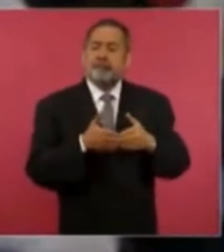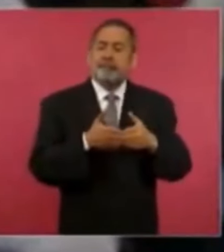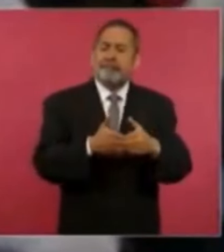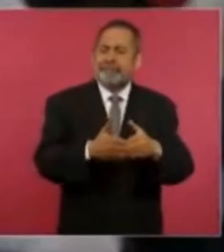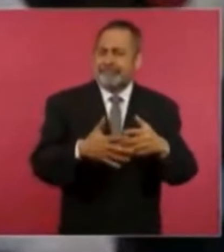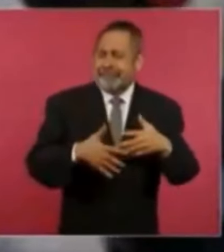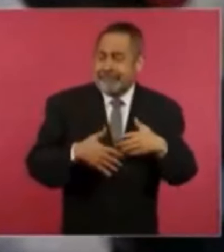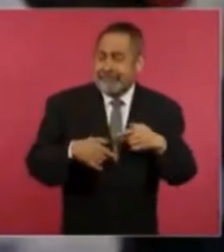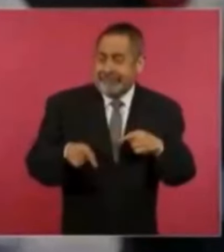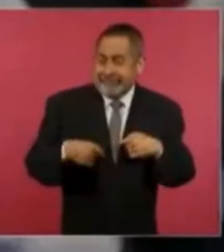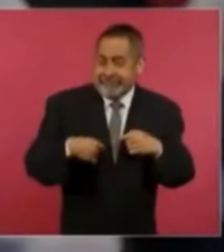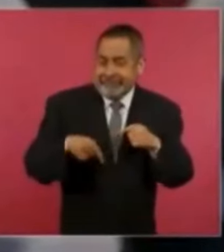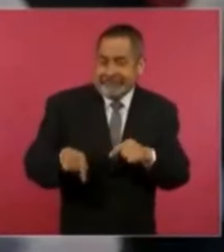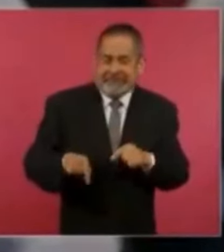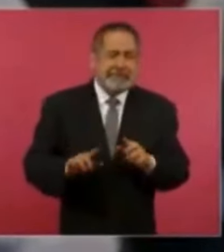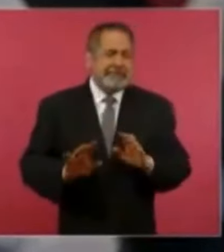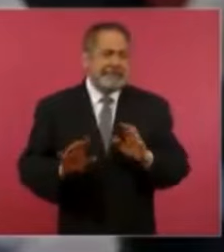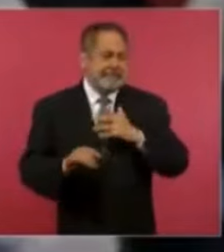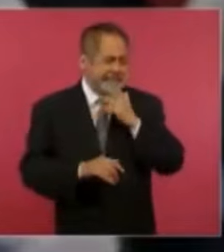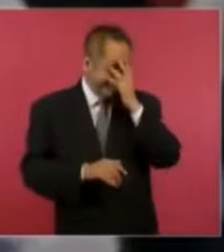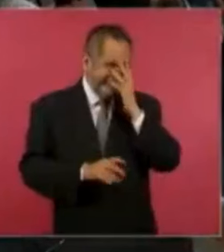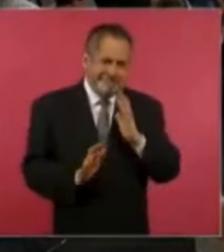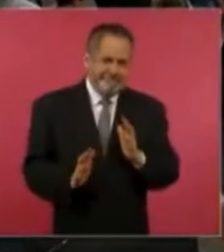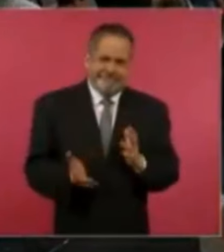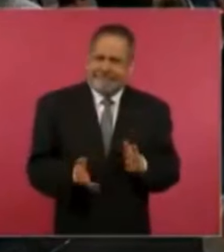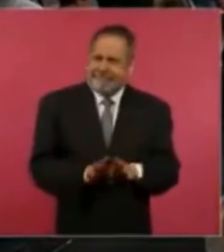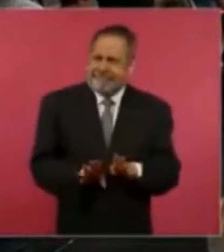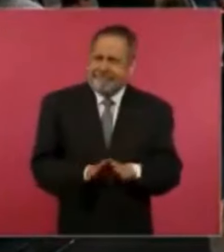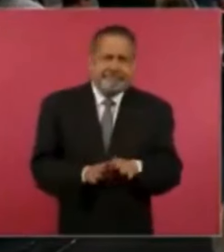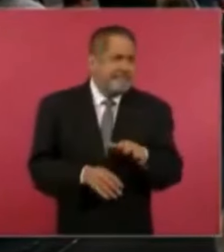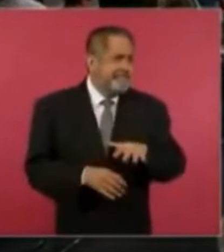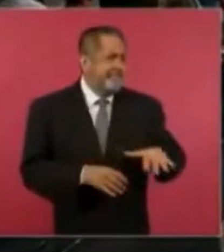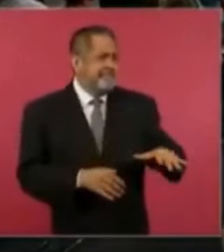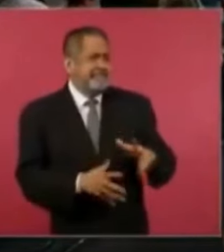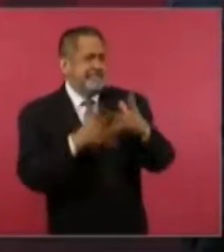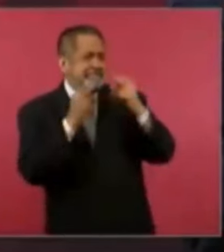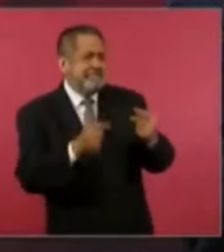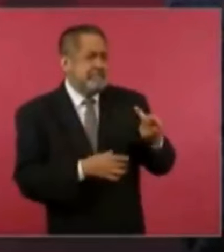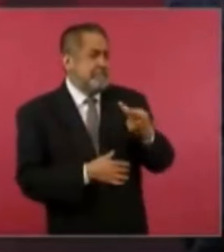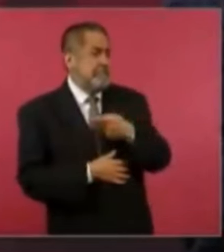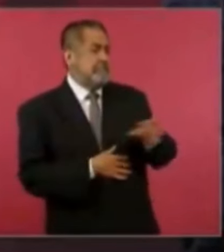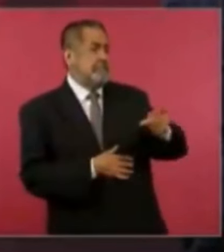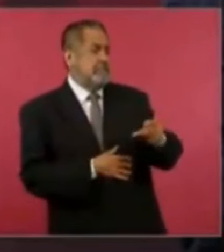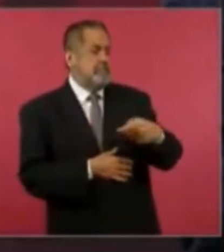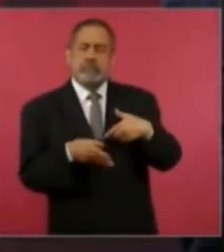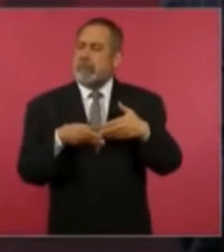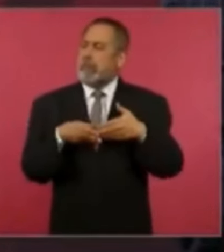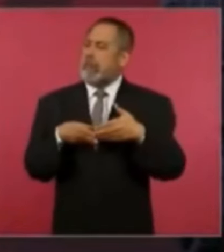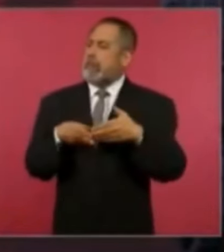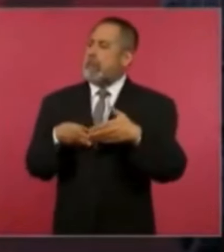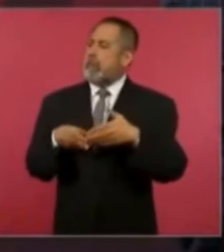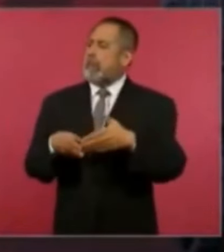subirme a un yate de esos, en un país con tanta pobreza.